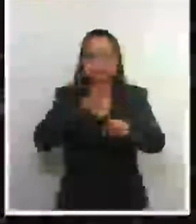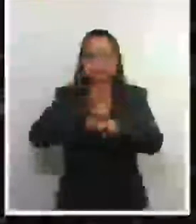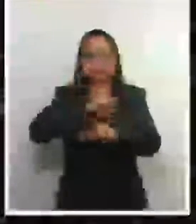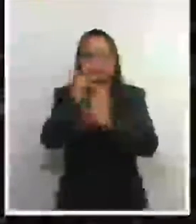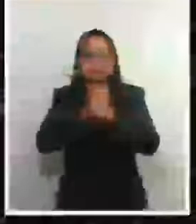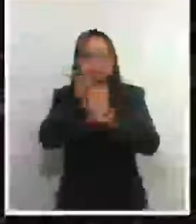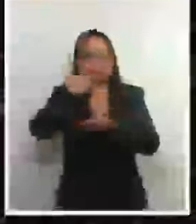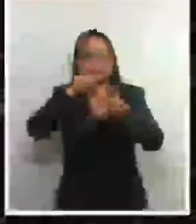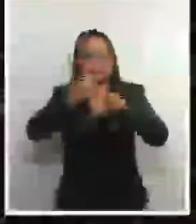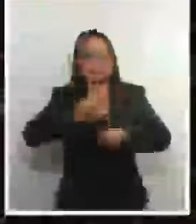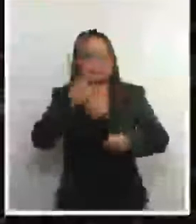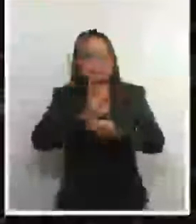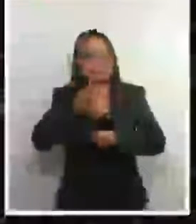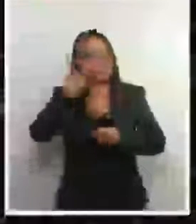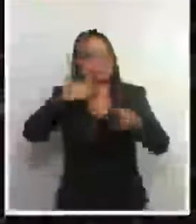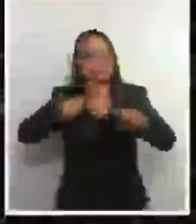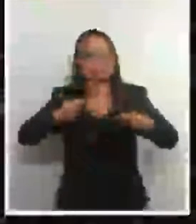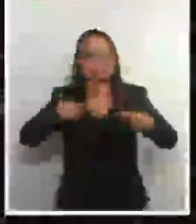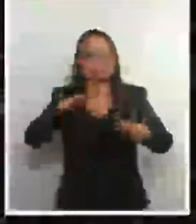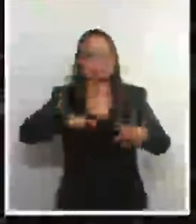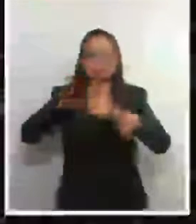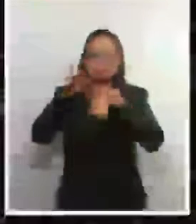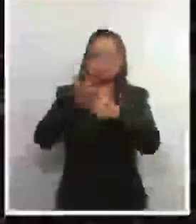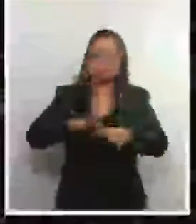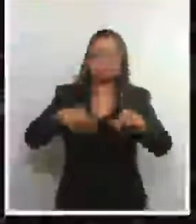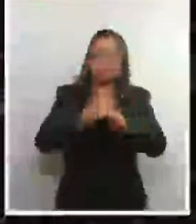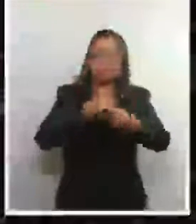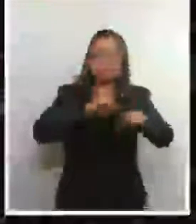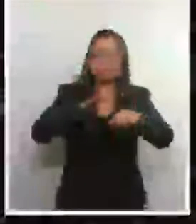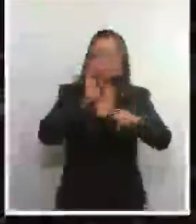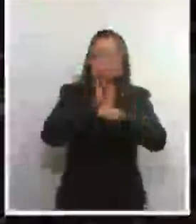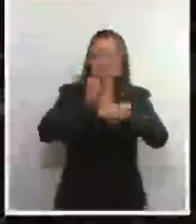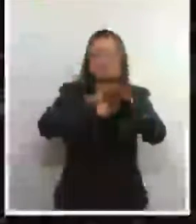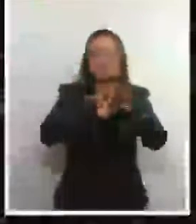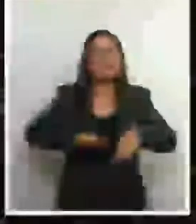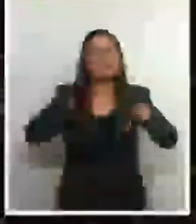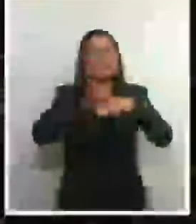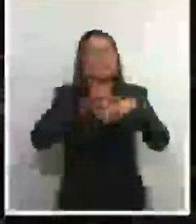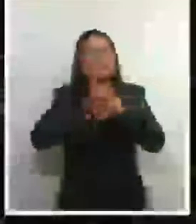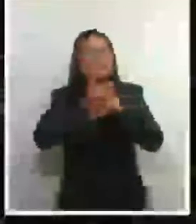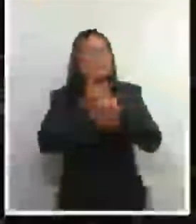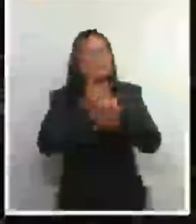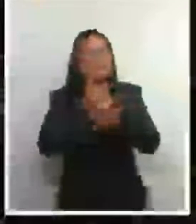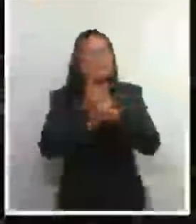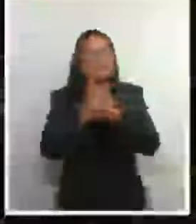programas de seguridad ciudadana y trabajarán coordinados privilegiando la prevención.